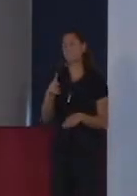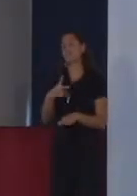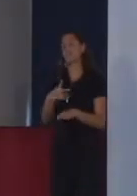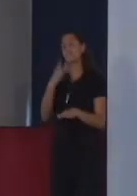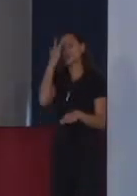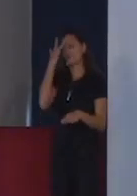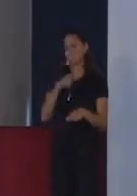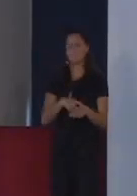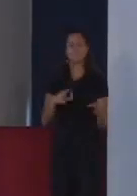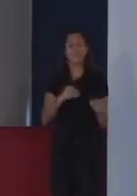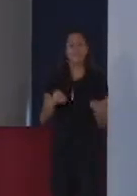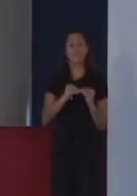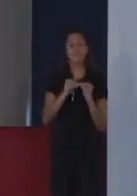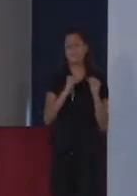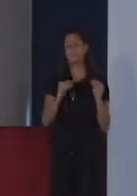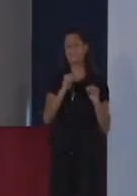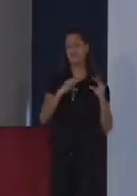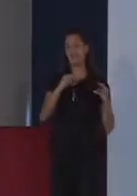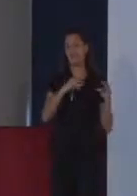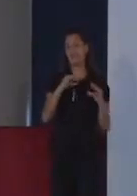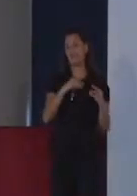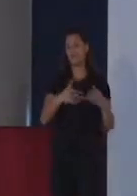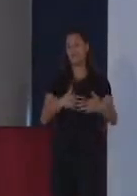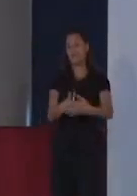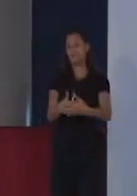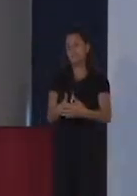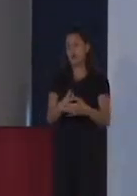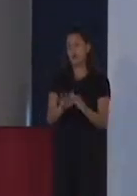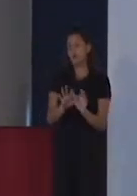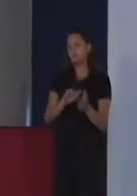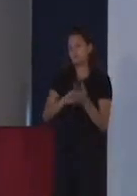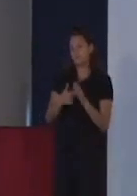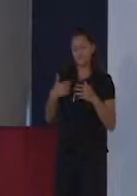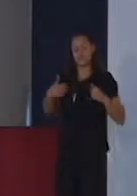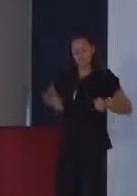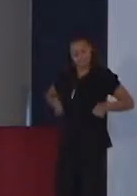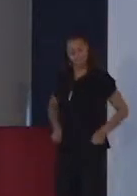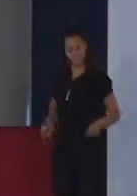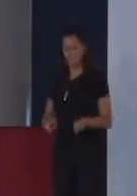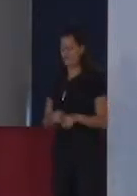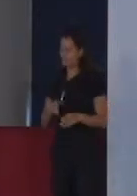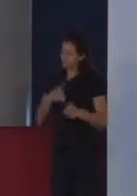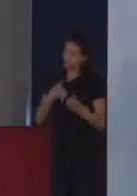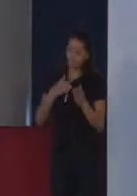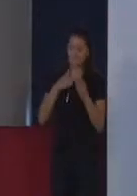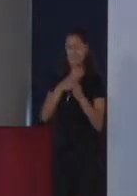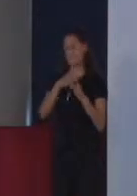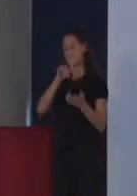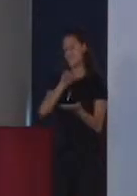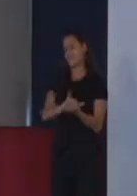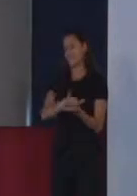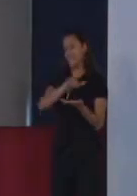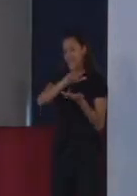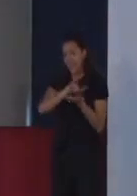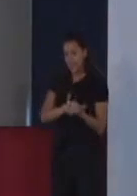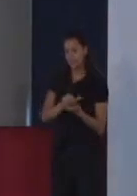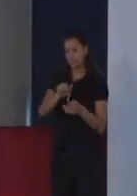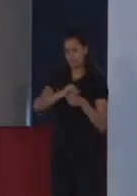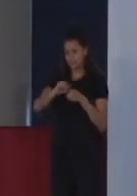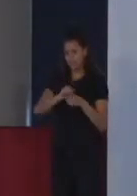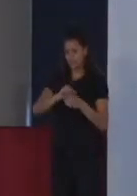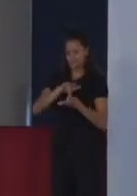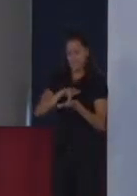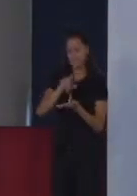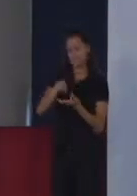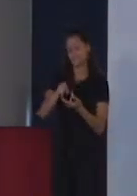terminado, pues ahí es donde uno dice, la camiseta tiene que estar puesta. Y en ese paso, el ejercicio de la participación es algo en lo que tenemos que